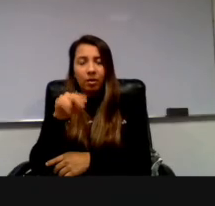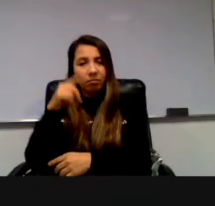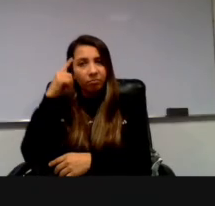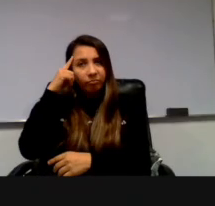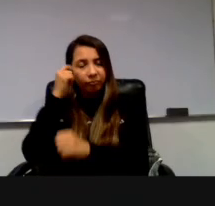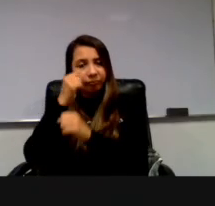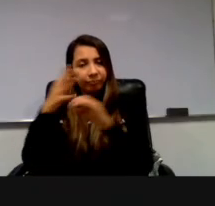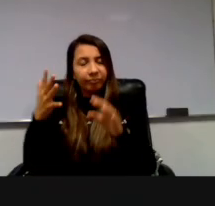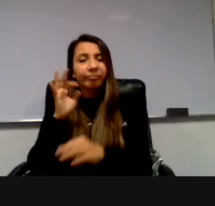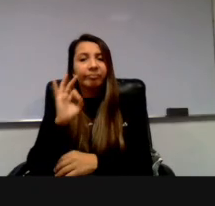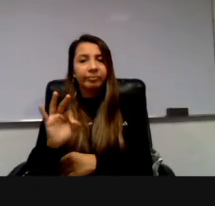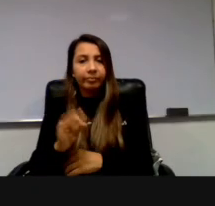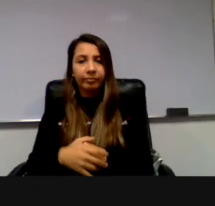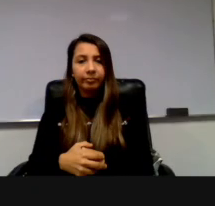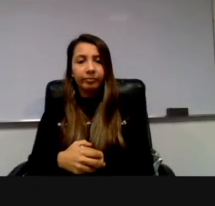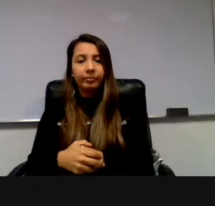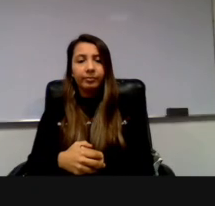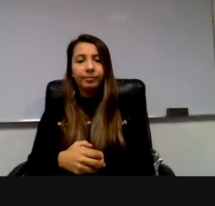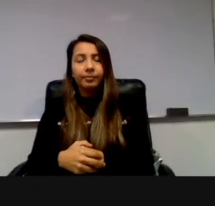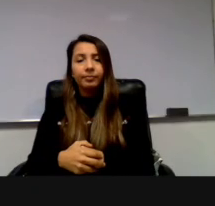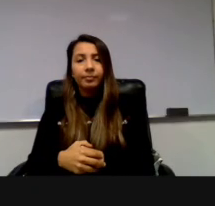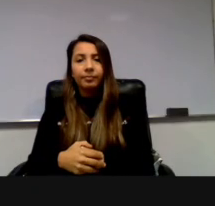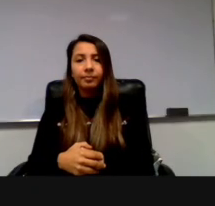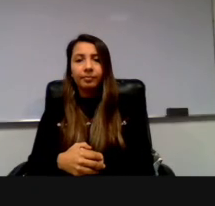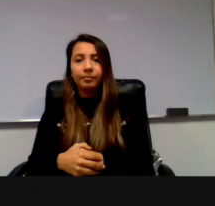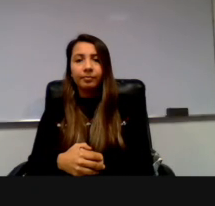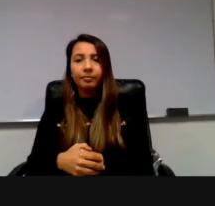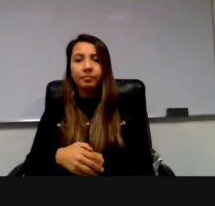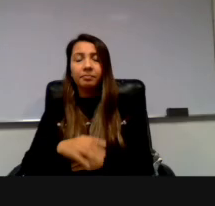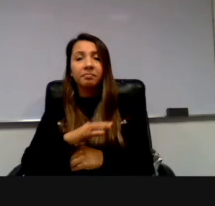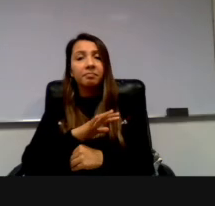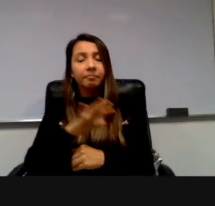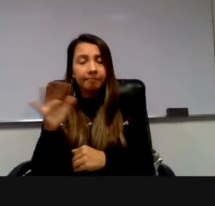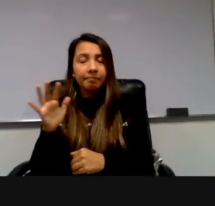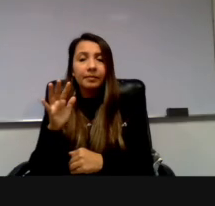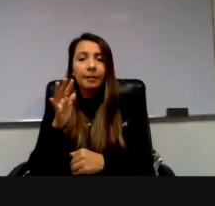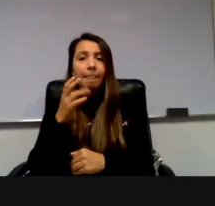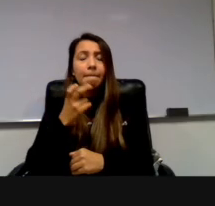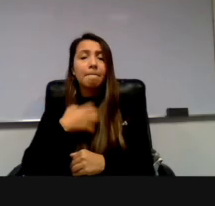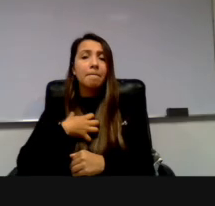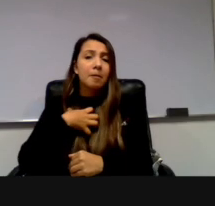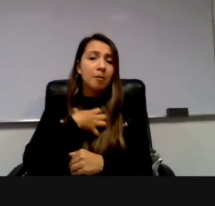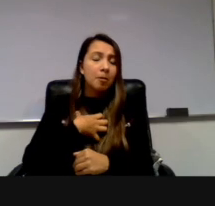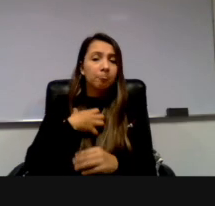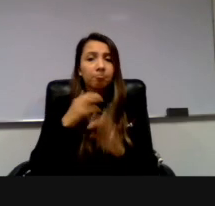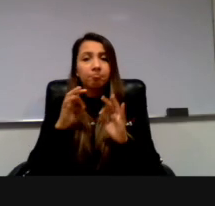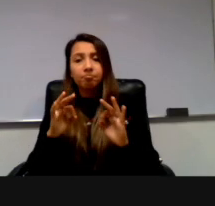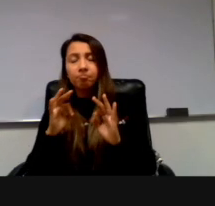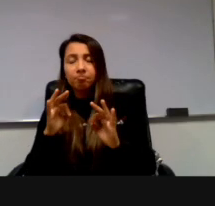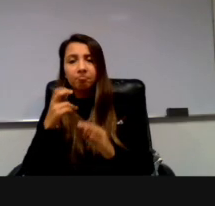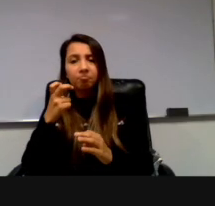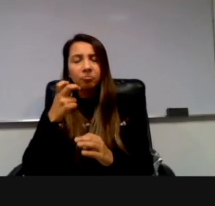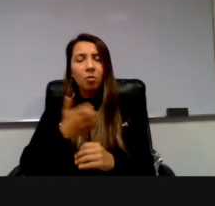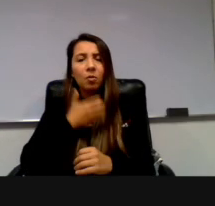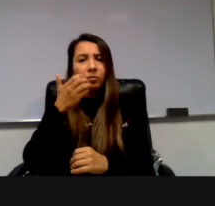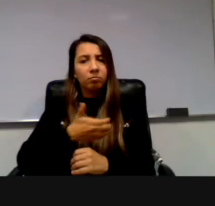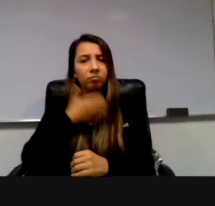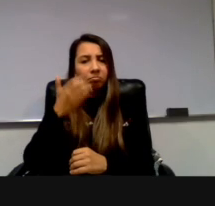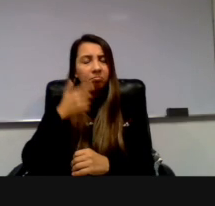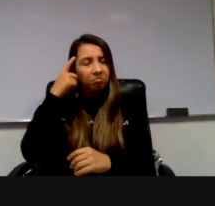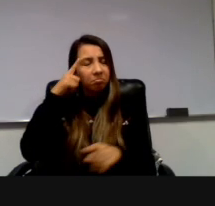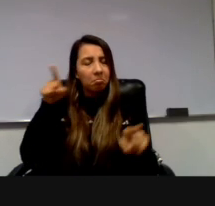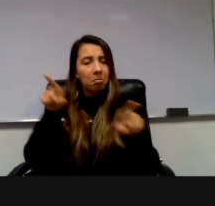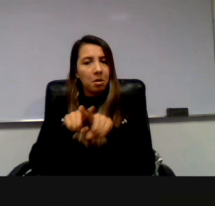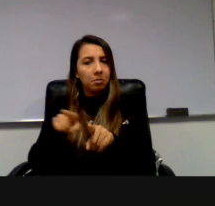¿no? Bueno, todo era, digamos, todos éramos muy felices, vivíamos bajo este paradigma, todo